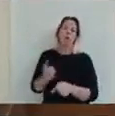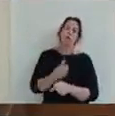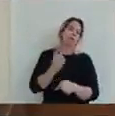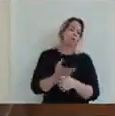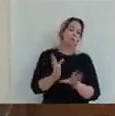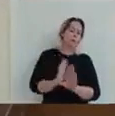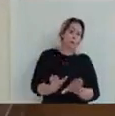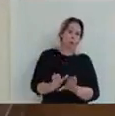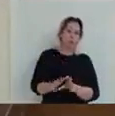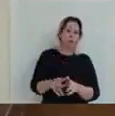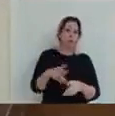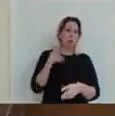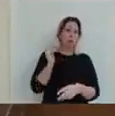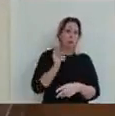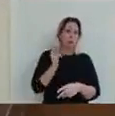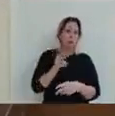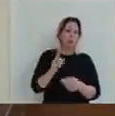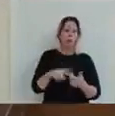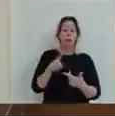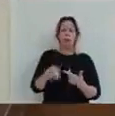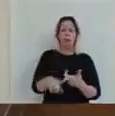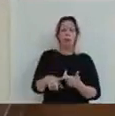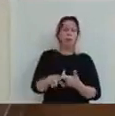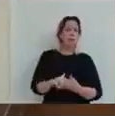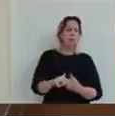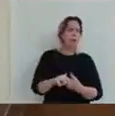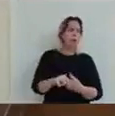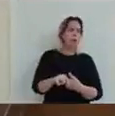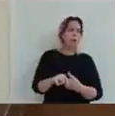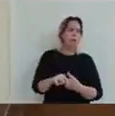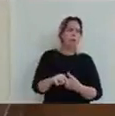sociedad. Y en la misma levantada